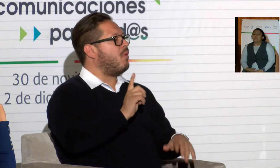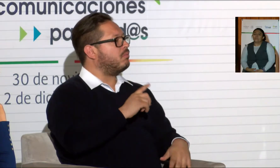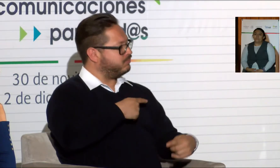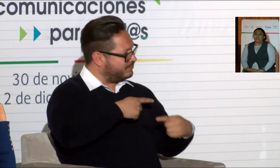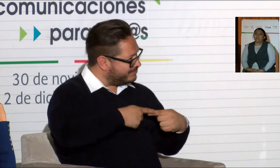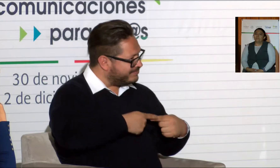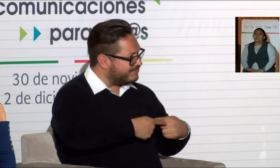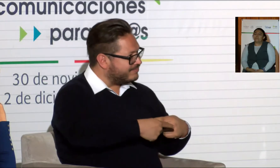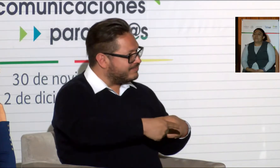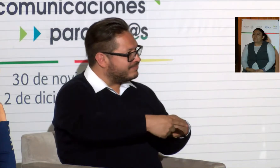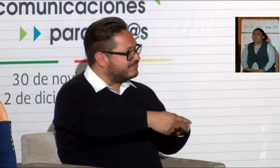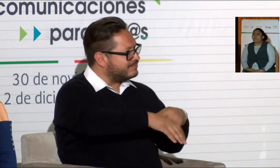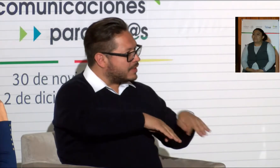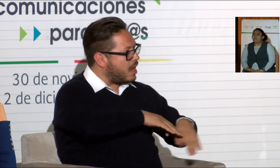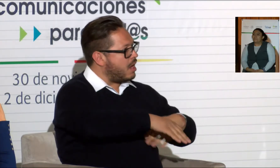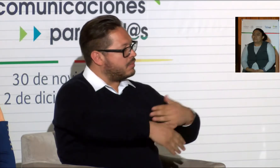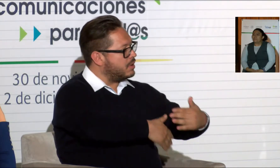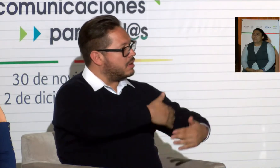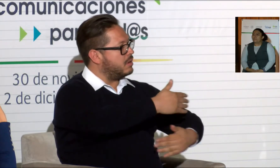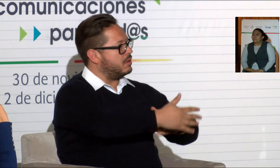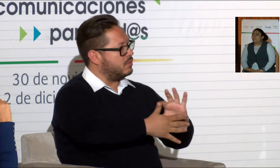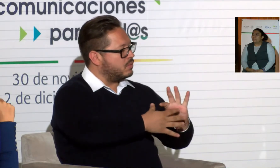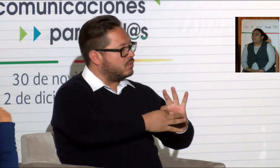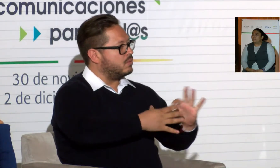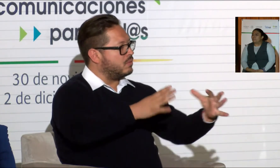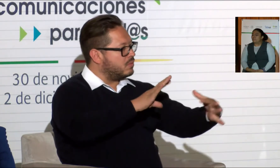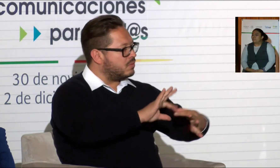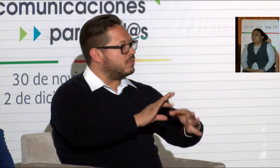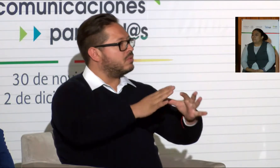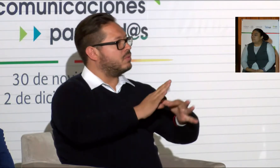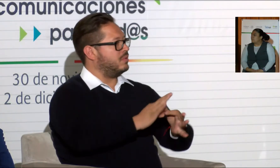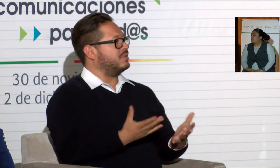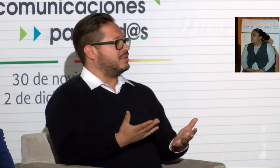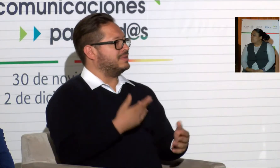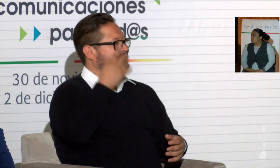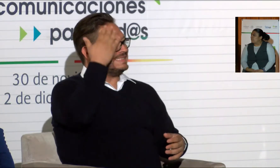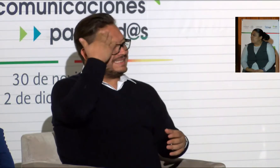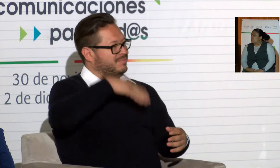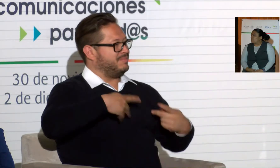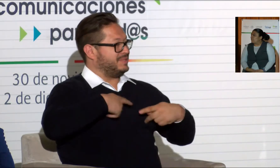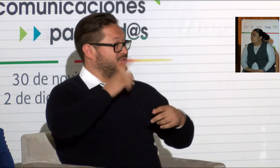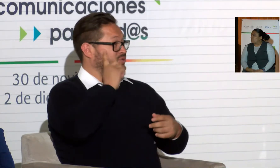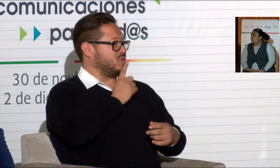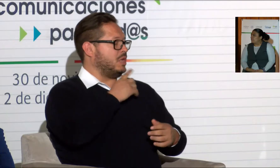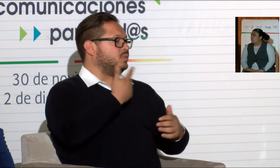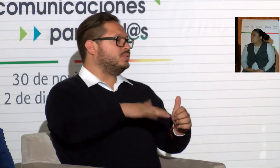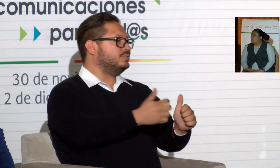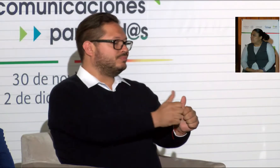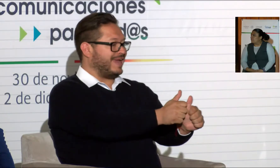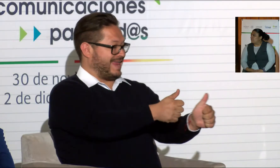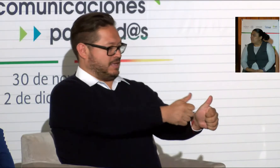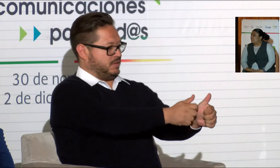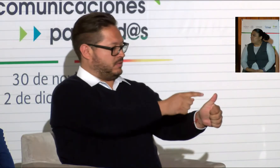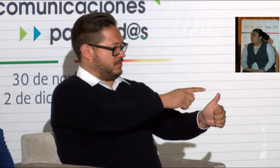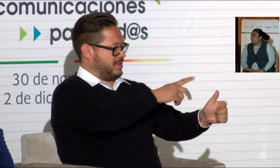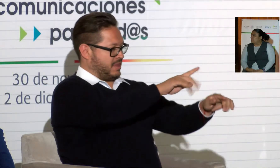nos atiende? Si no hay intérpretes ahí, no hay intérpretes en ese momento que nos puedan atender, tenemos que localizarlo